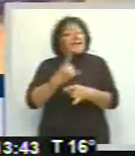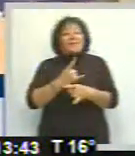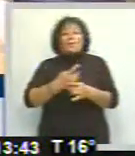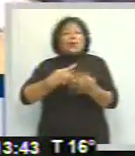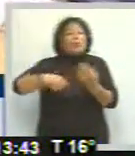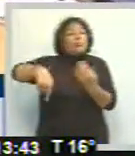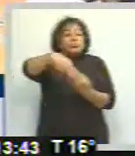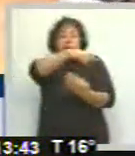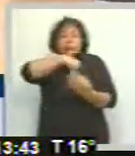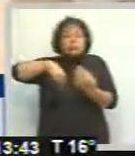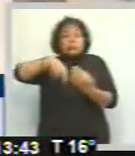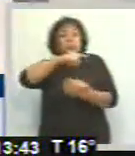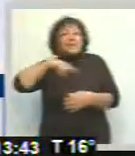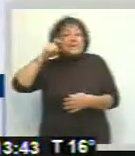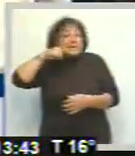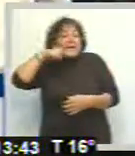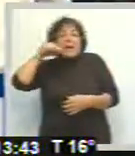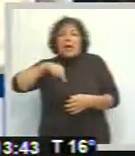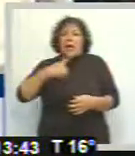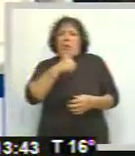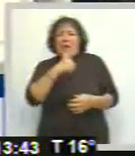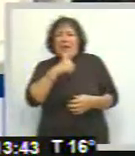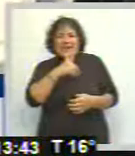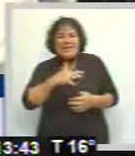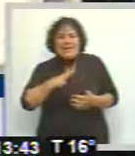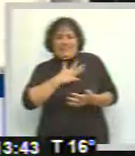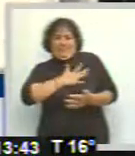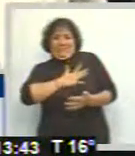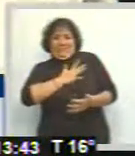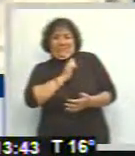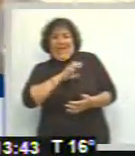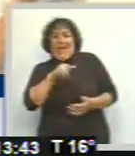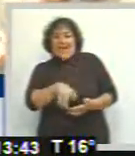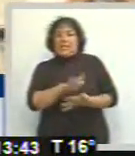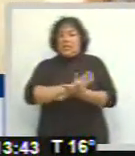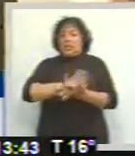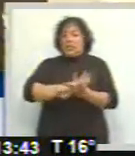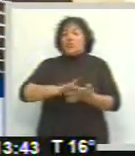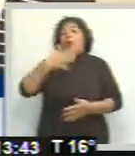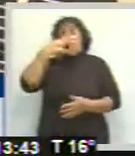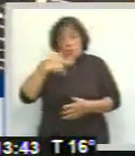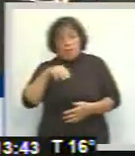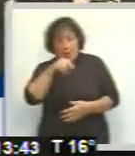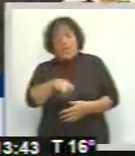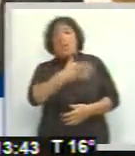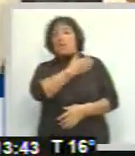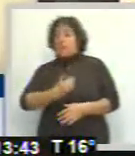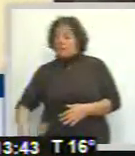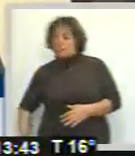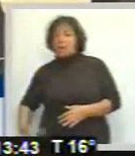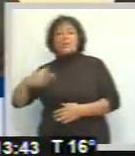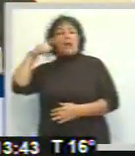definitiva a un Central que hoy se ve golpeado por esta situación. Después de lo que le ocurrió al presidente del